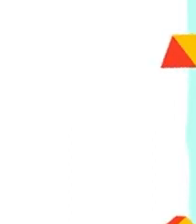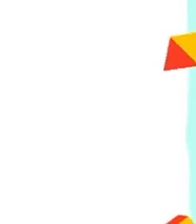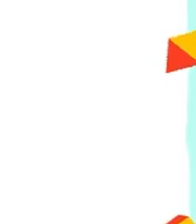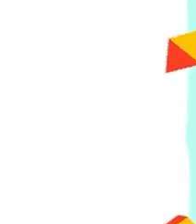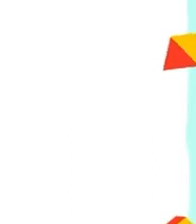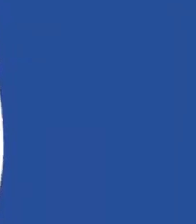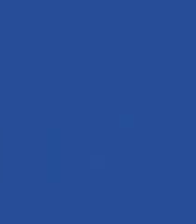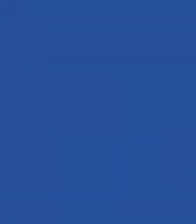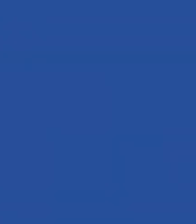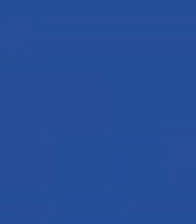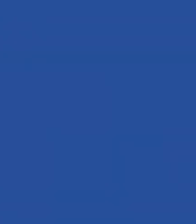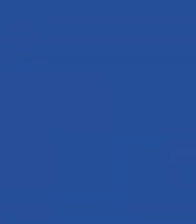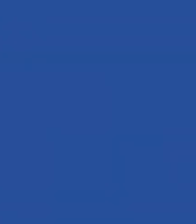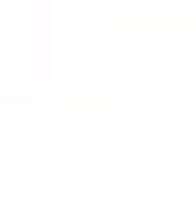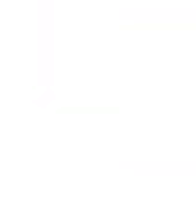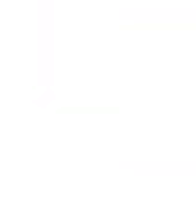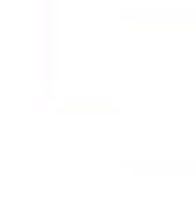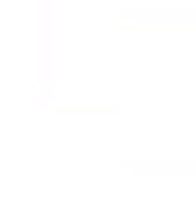casa.